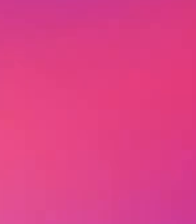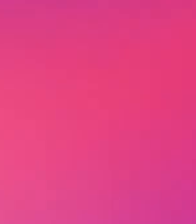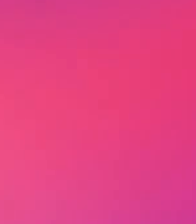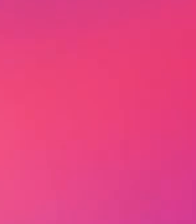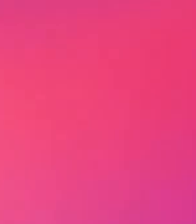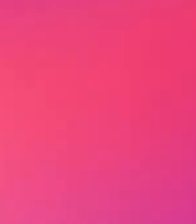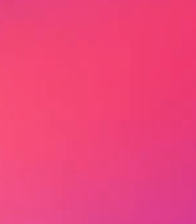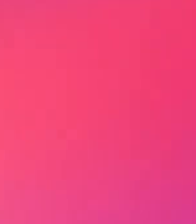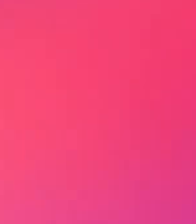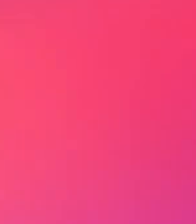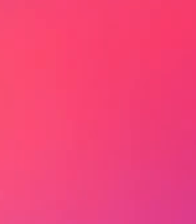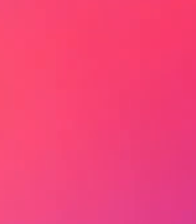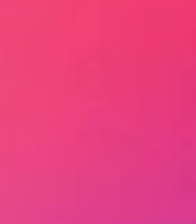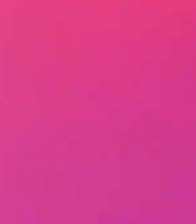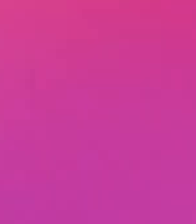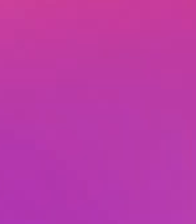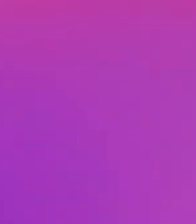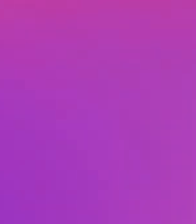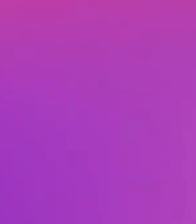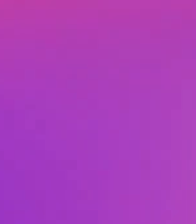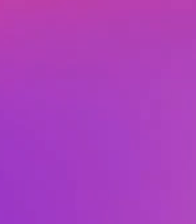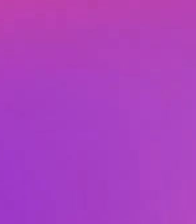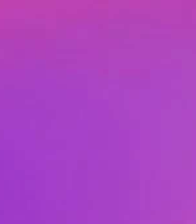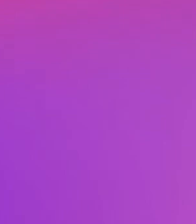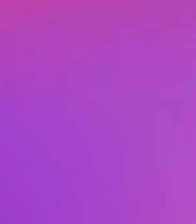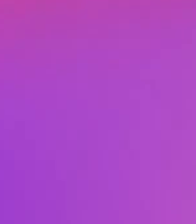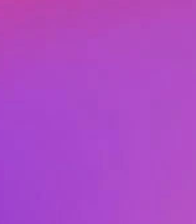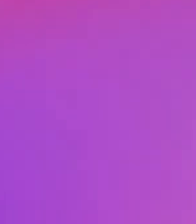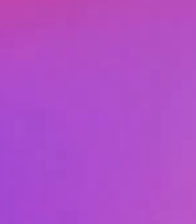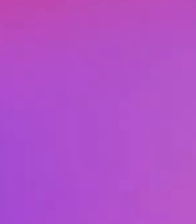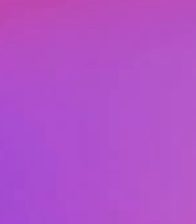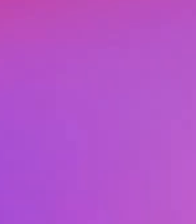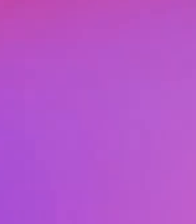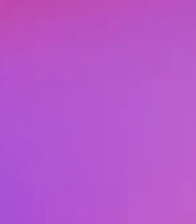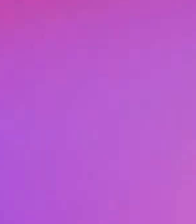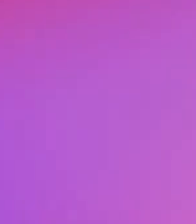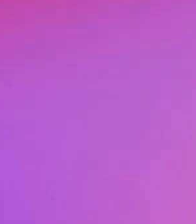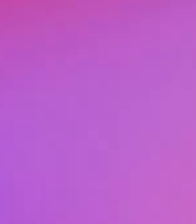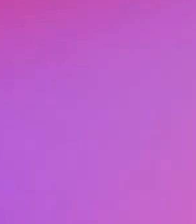conalitec.cep.gob.mx. Y recuerda que también cuentas con el sitio